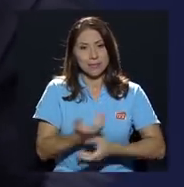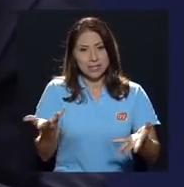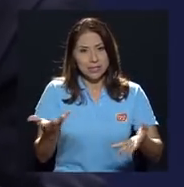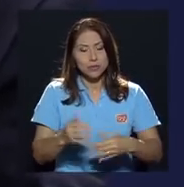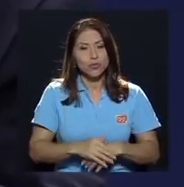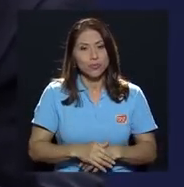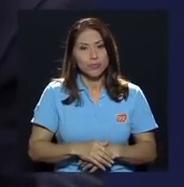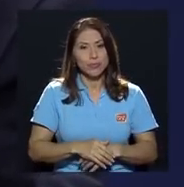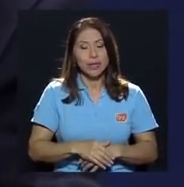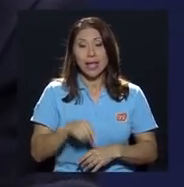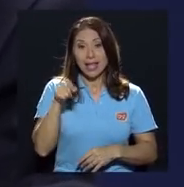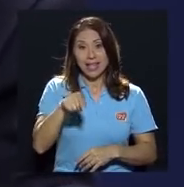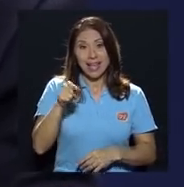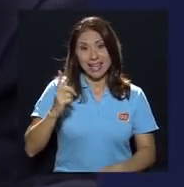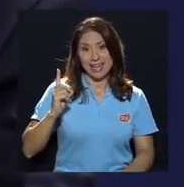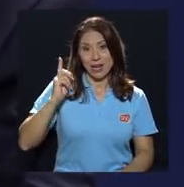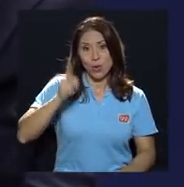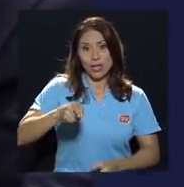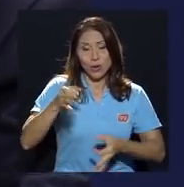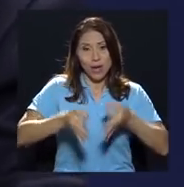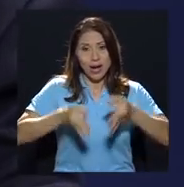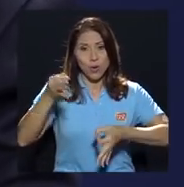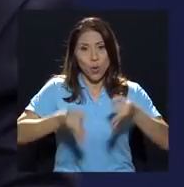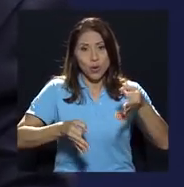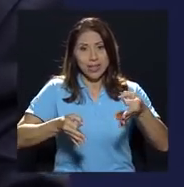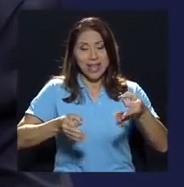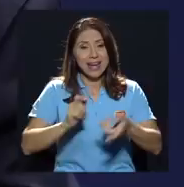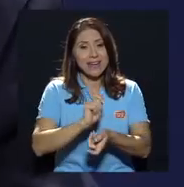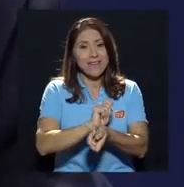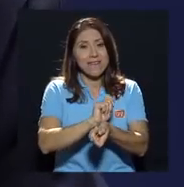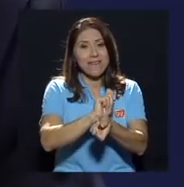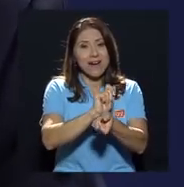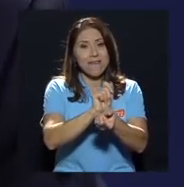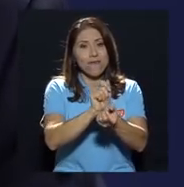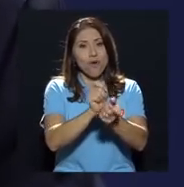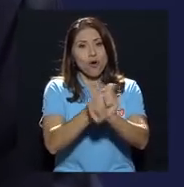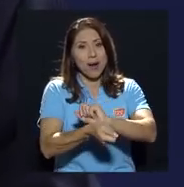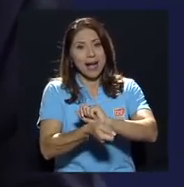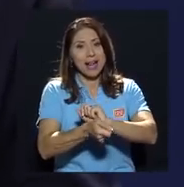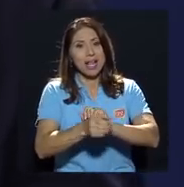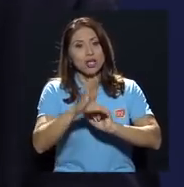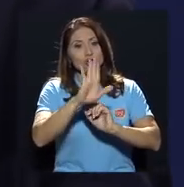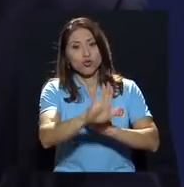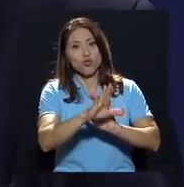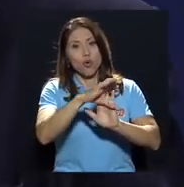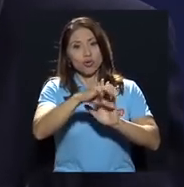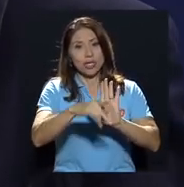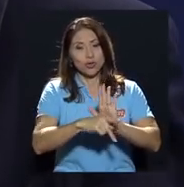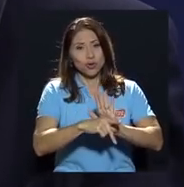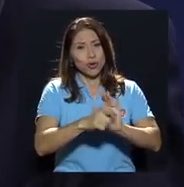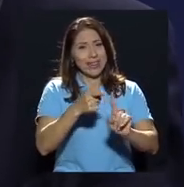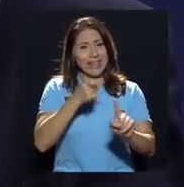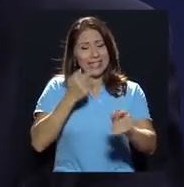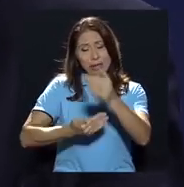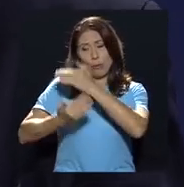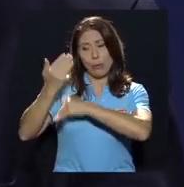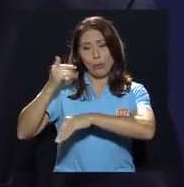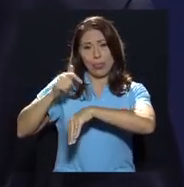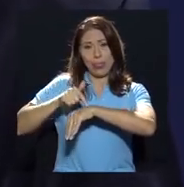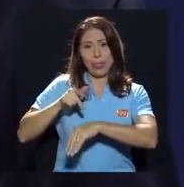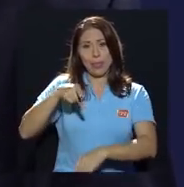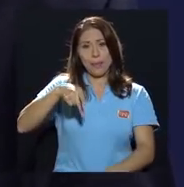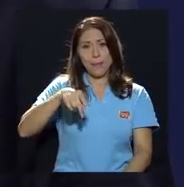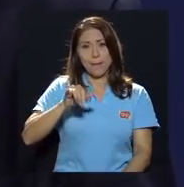en que le ordenado la corte reformar su constitución que era la constitución que venía del tiempo de pinochet